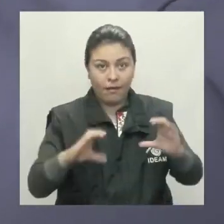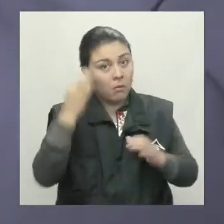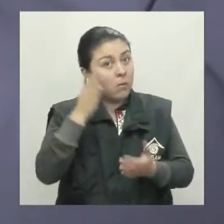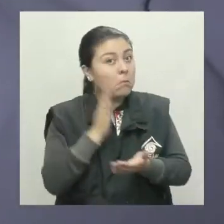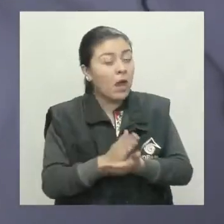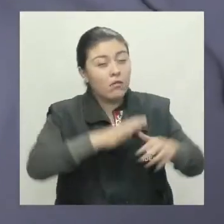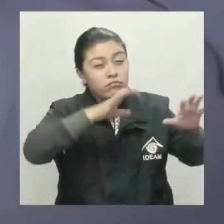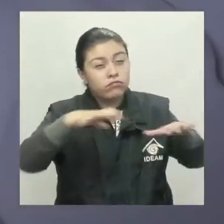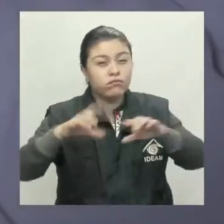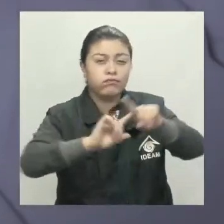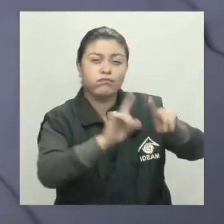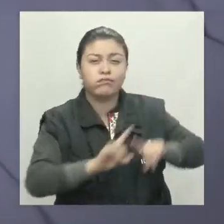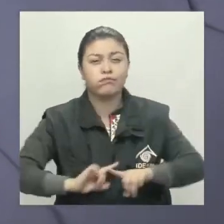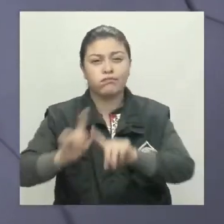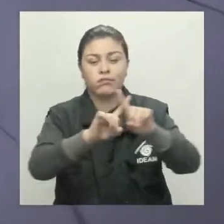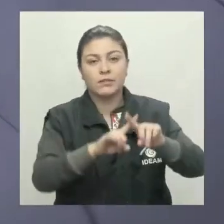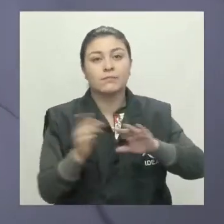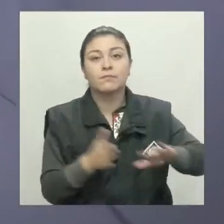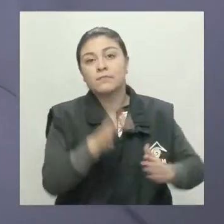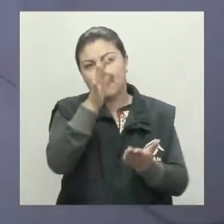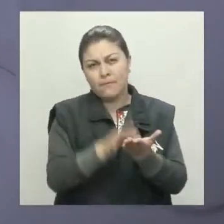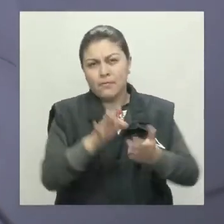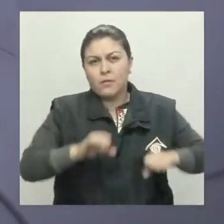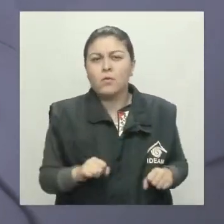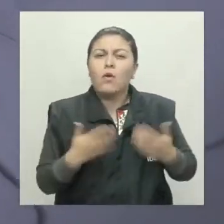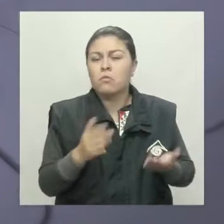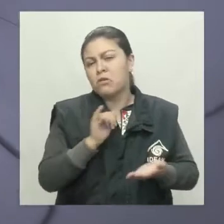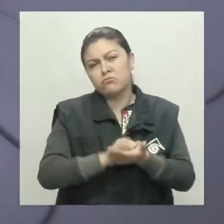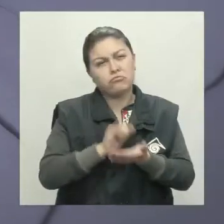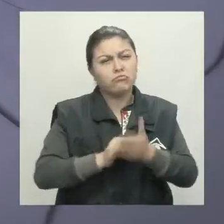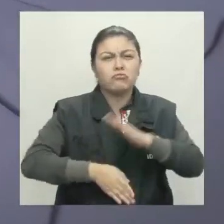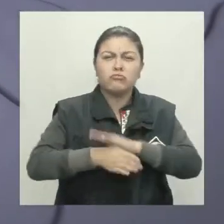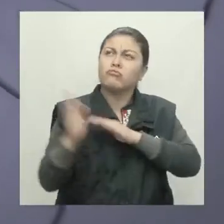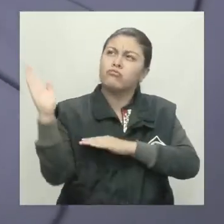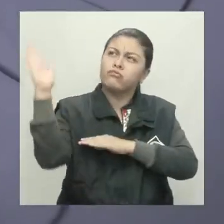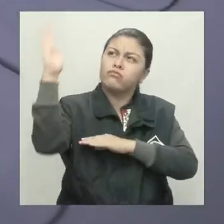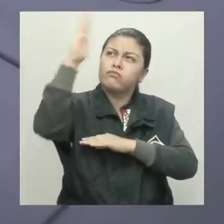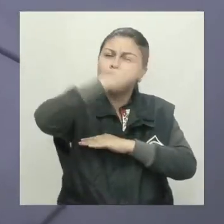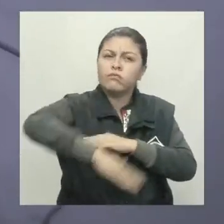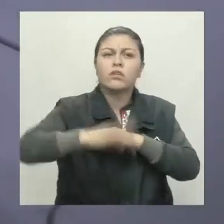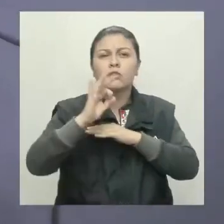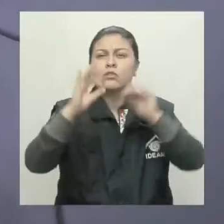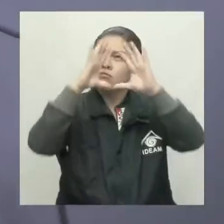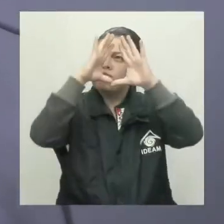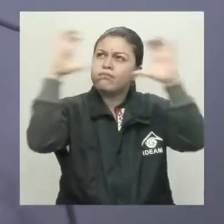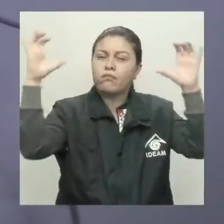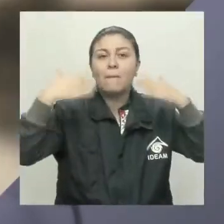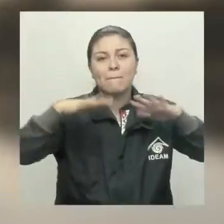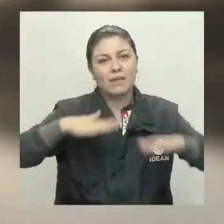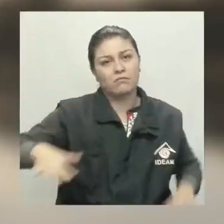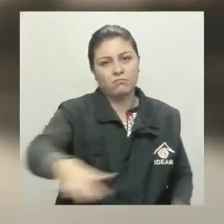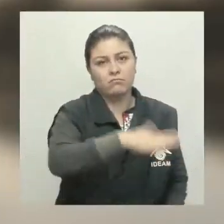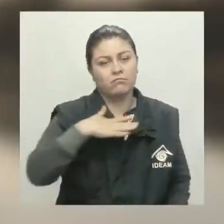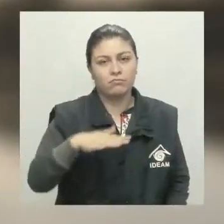variada intensidad. En la capital persisten las condiciones de tiempo seco con cielo parcialmente cubierto en gran parte de la zona.